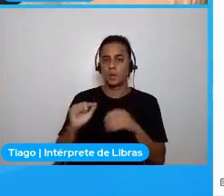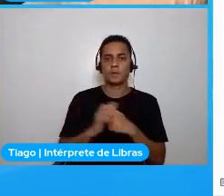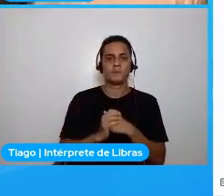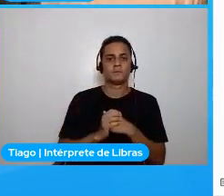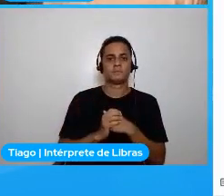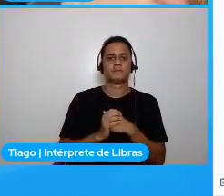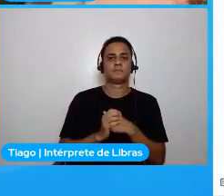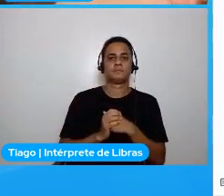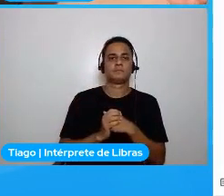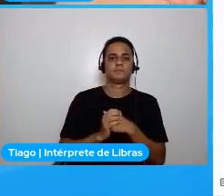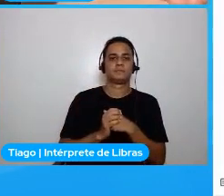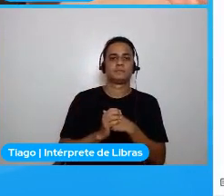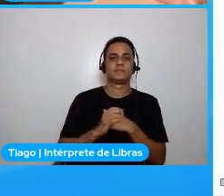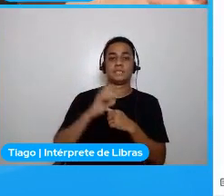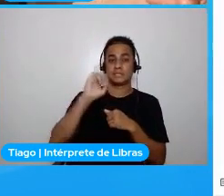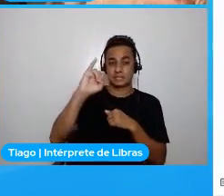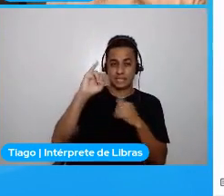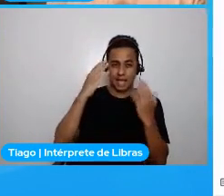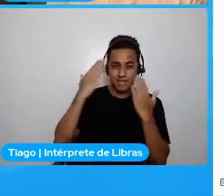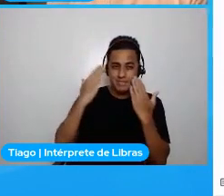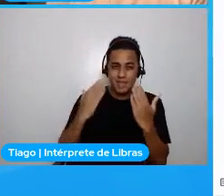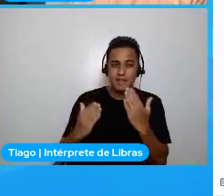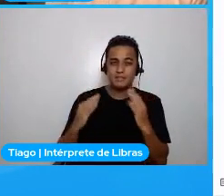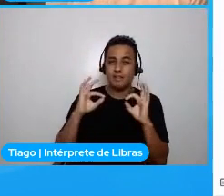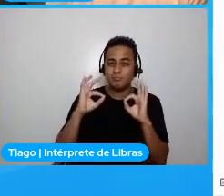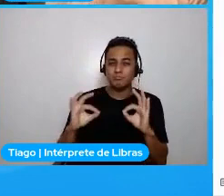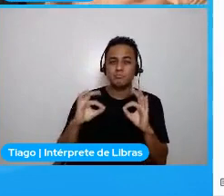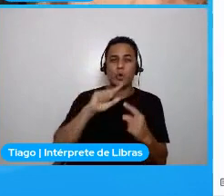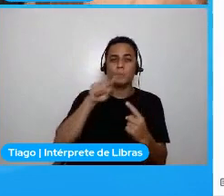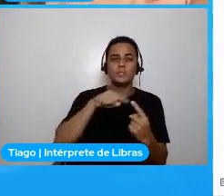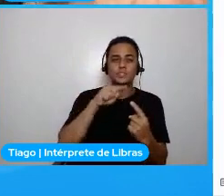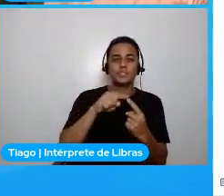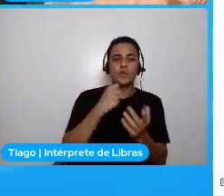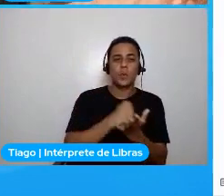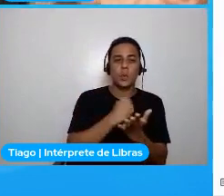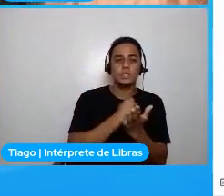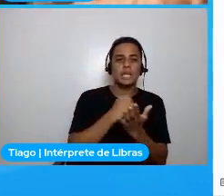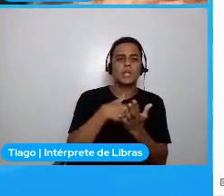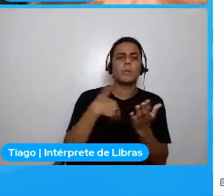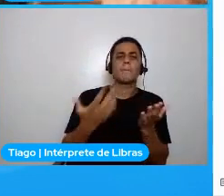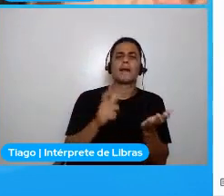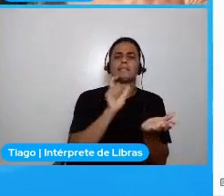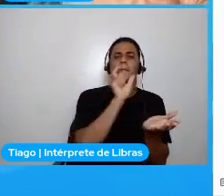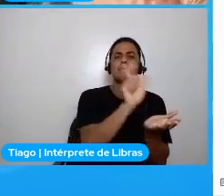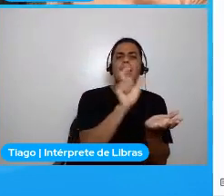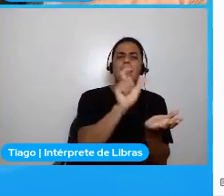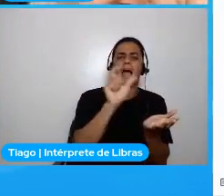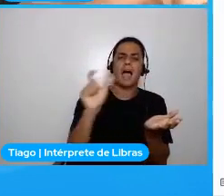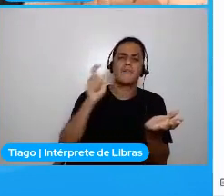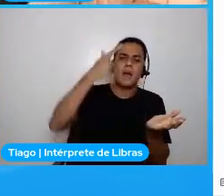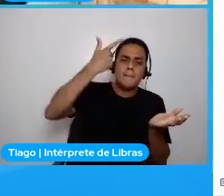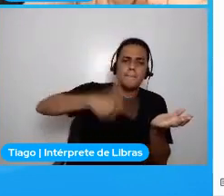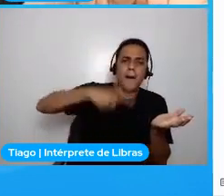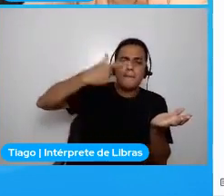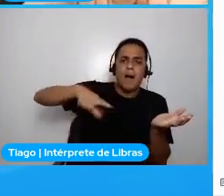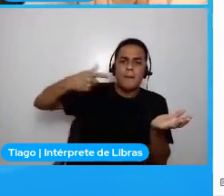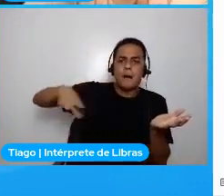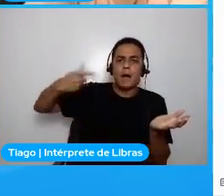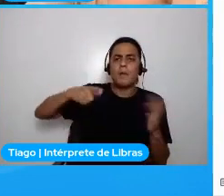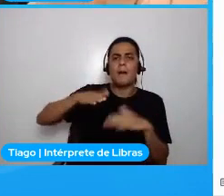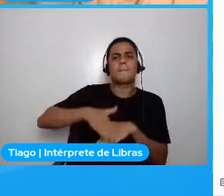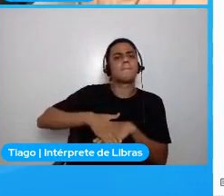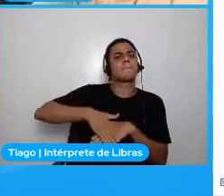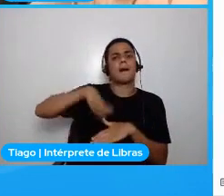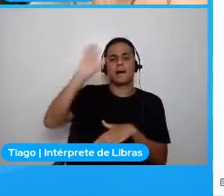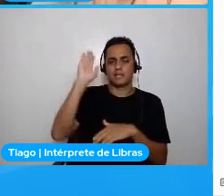Y lo que encontramos, ¿verdad? Si analizamos el objeto del contrato, ¿verdad? ¿Cuáles son las palabras que más se repetían en los contratos?